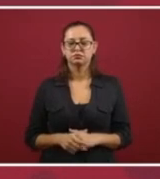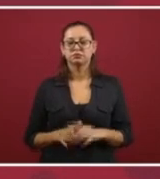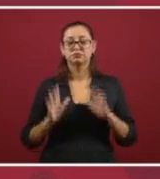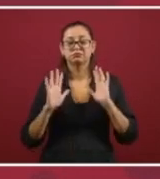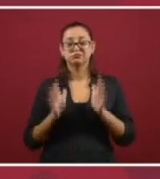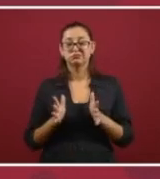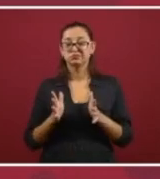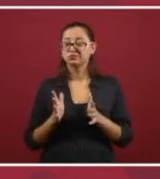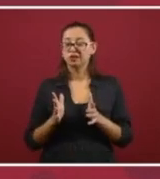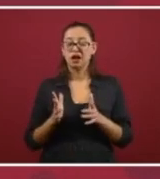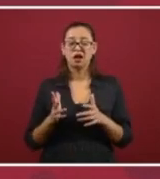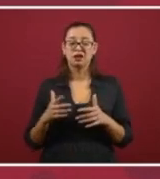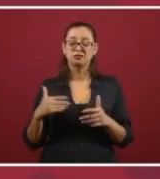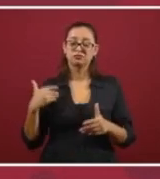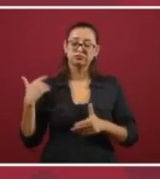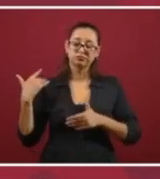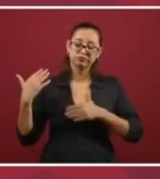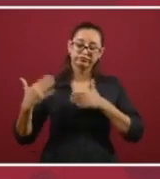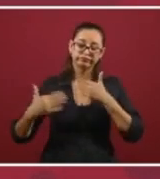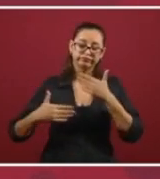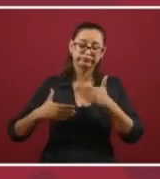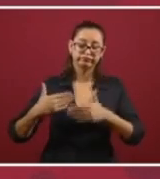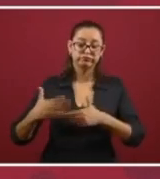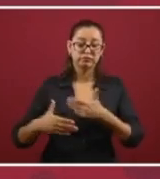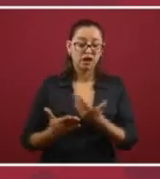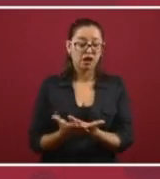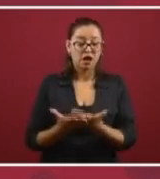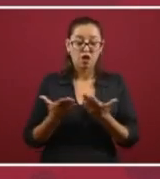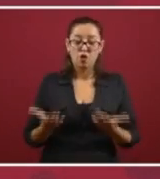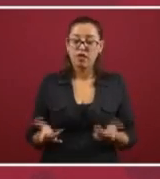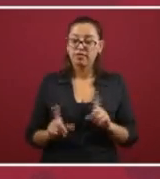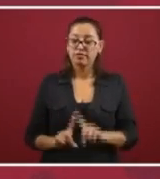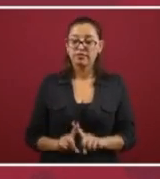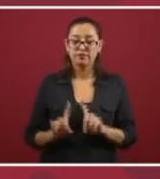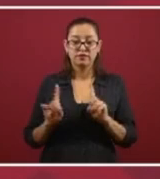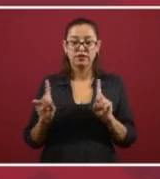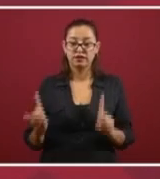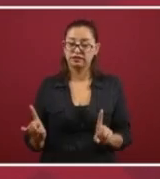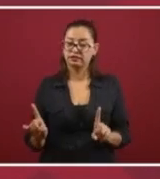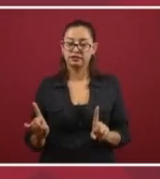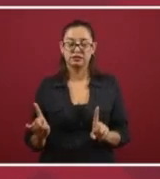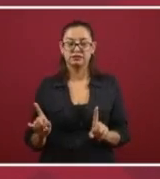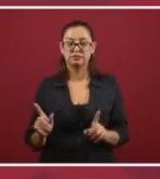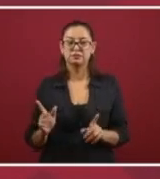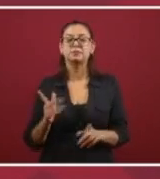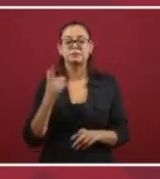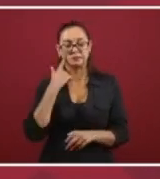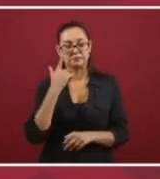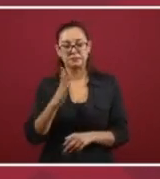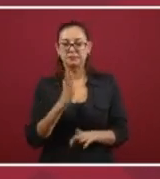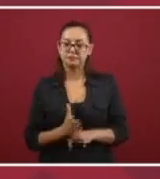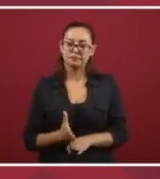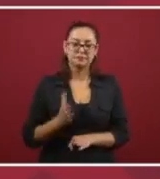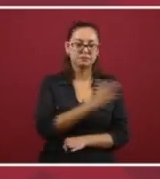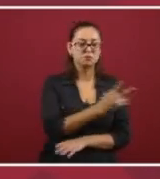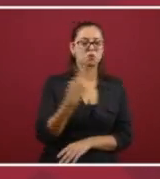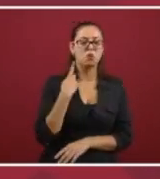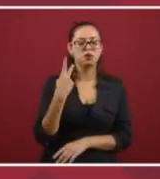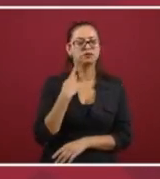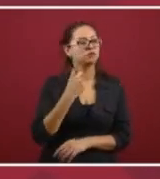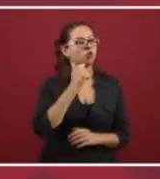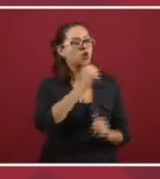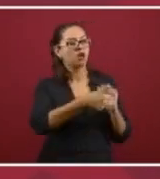tiempo en que la política era sinónimo de